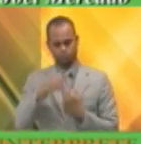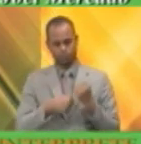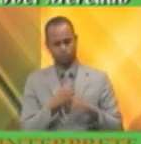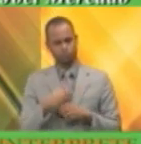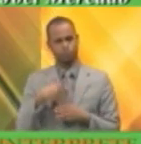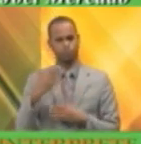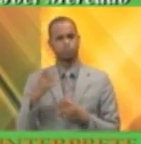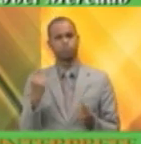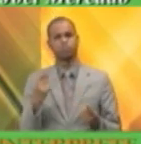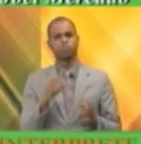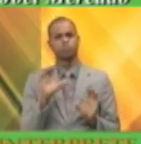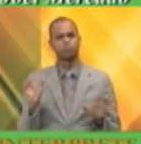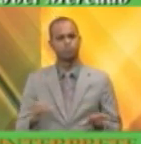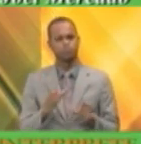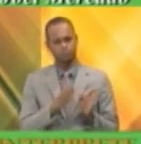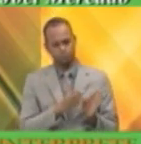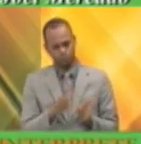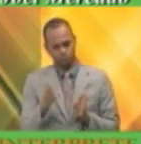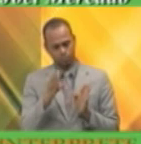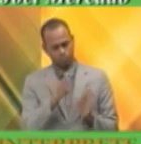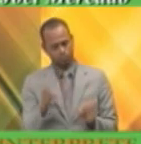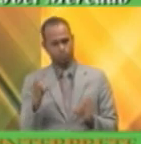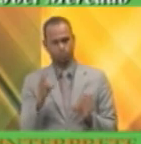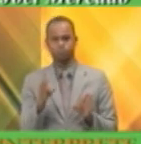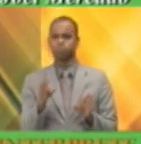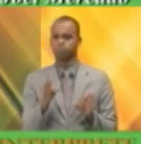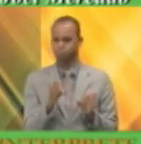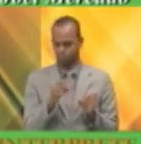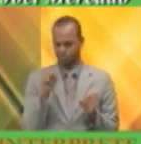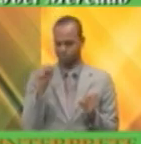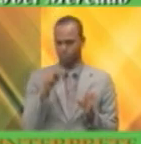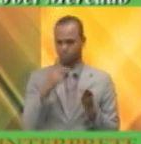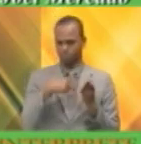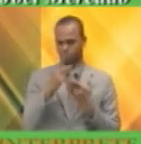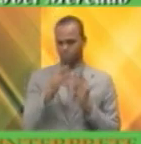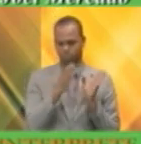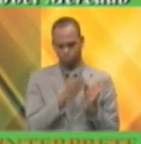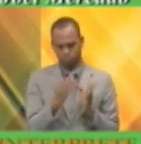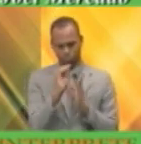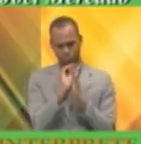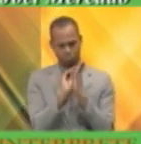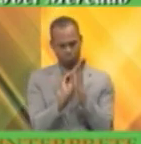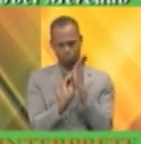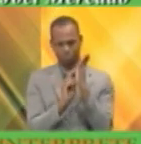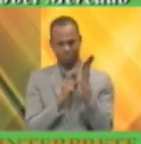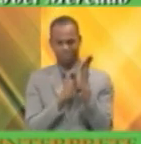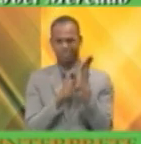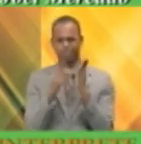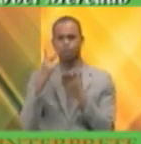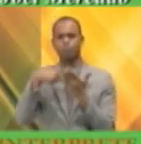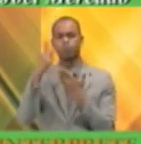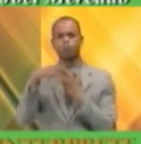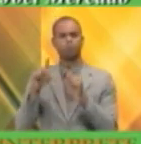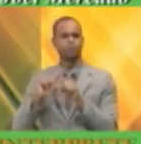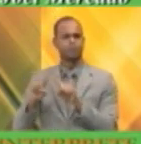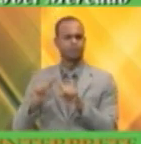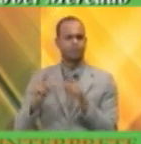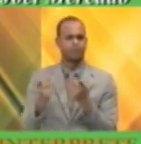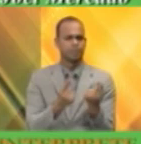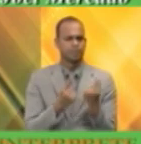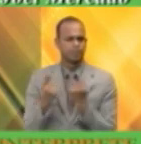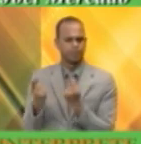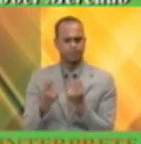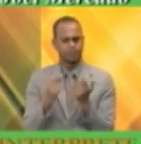la elaboración de un plan estratégico para sellar lo que son los programas y actividades que